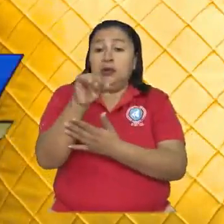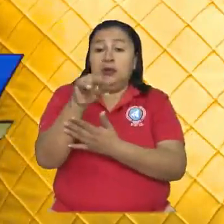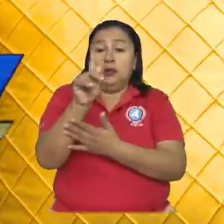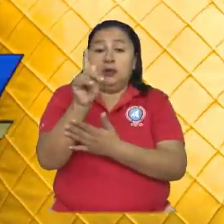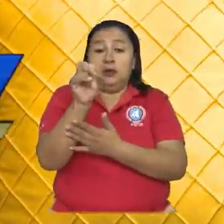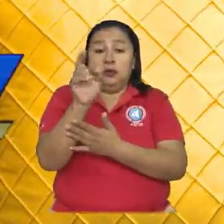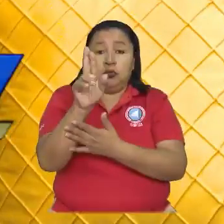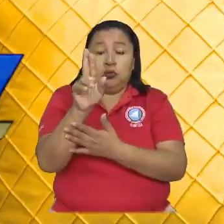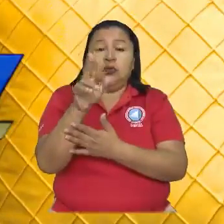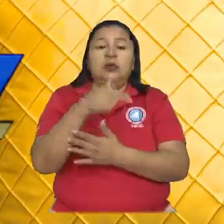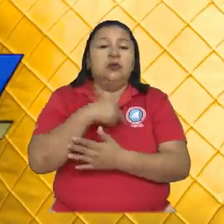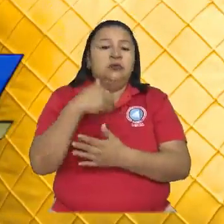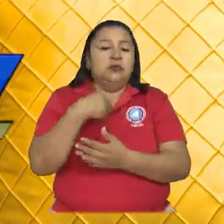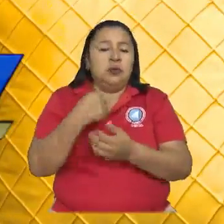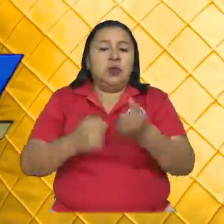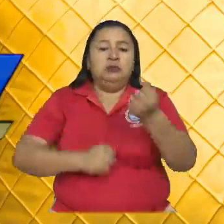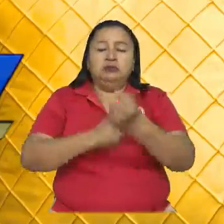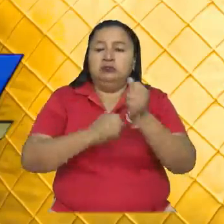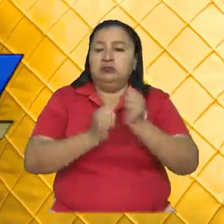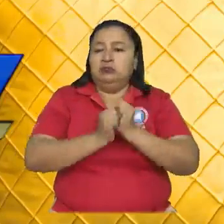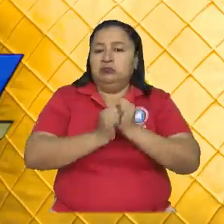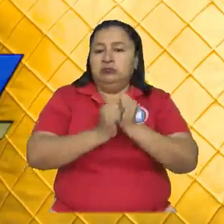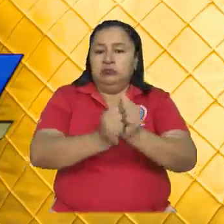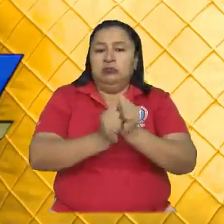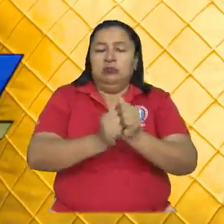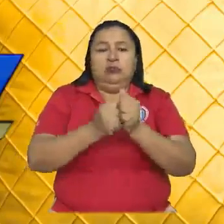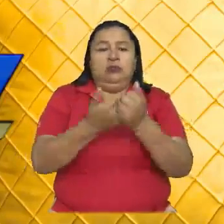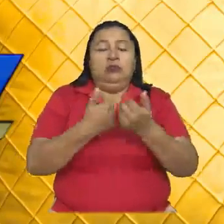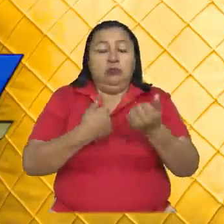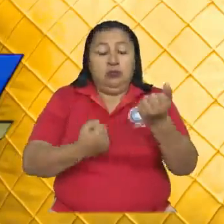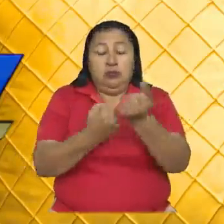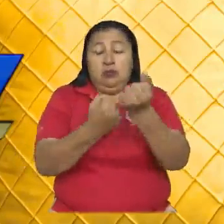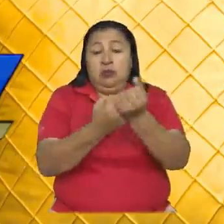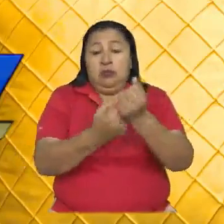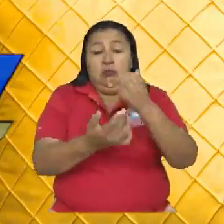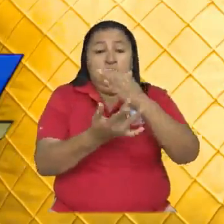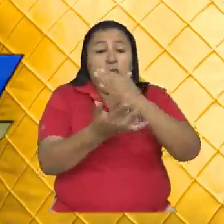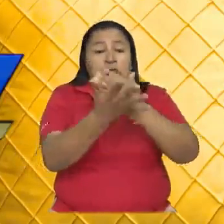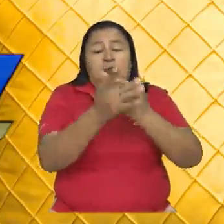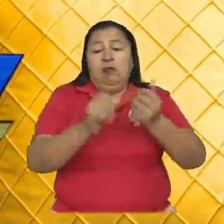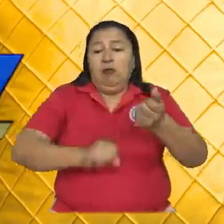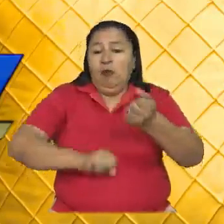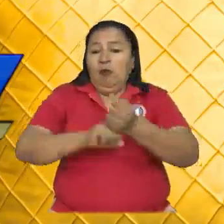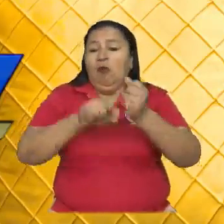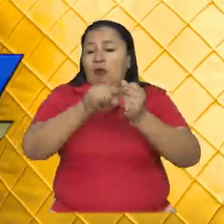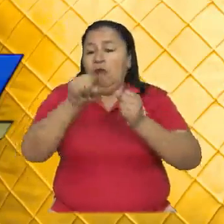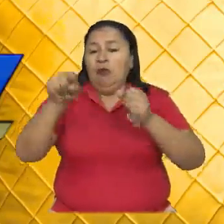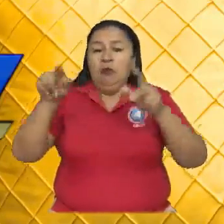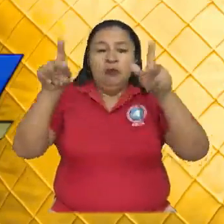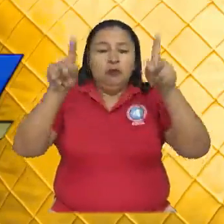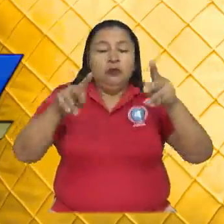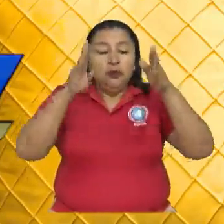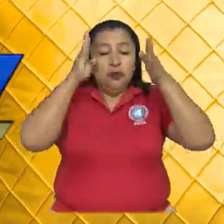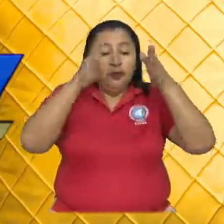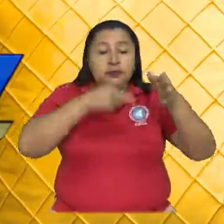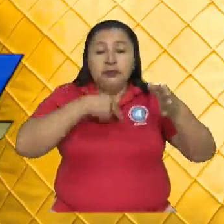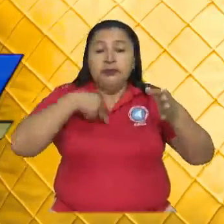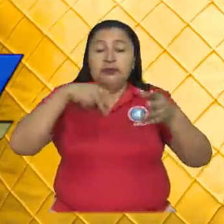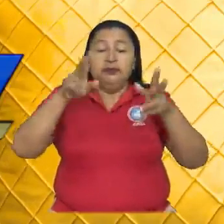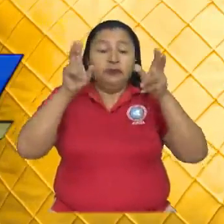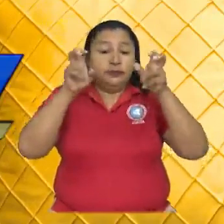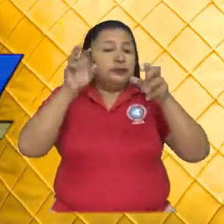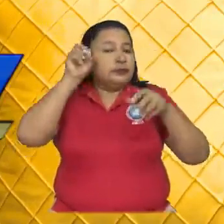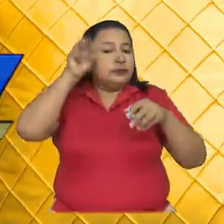obviamente brindamos ese acompañamiento, esa asistencia técnica a los prestadores de servicios turísticos,